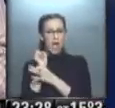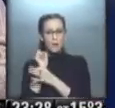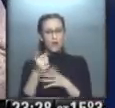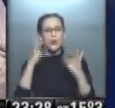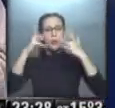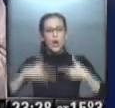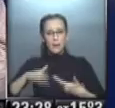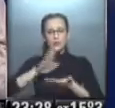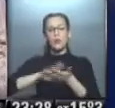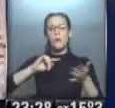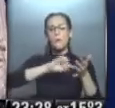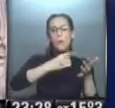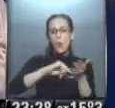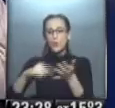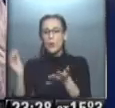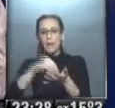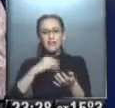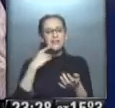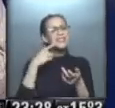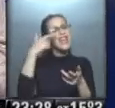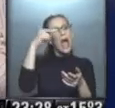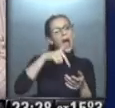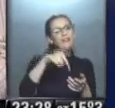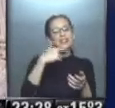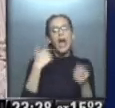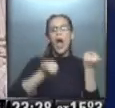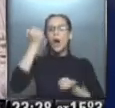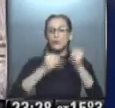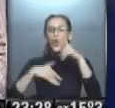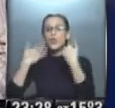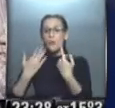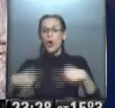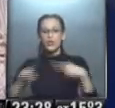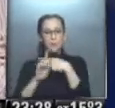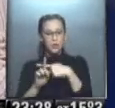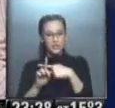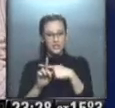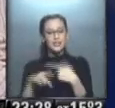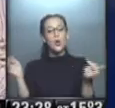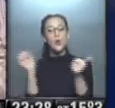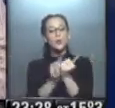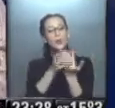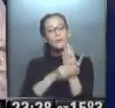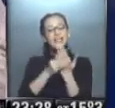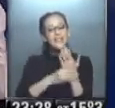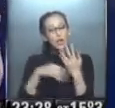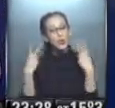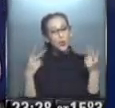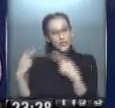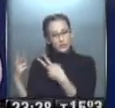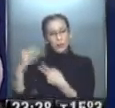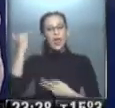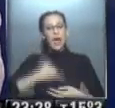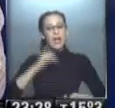de puntaje para juntar puntos cuando uno va a cargar nafta, después tiene beneficios. Lo hicieron junto al Ministerio de Turismo porque además hay